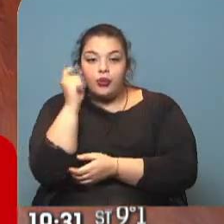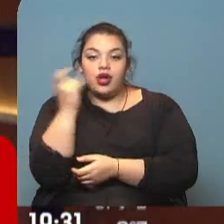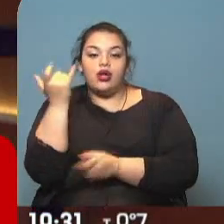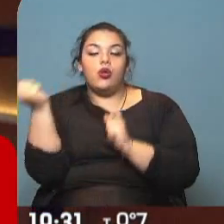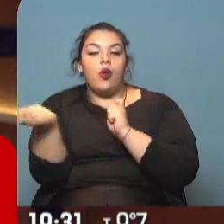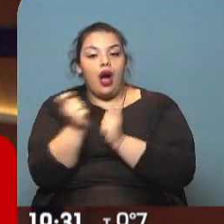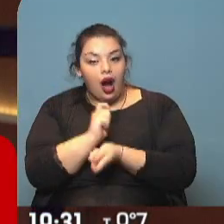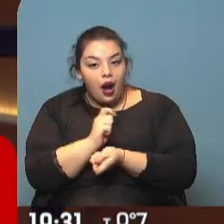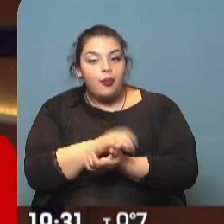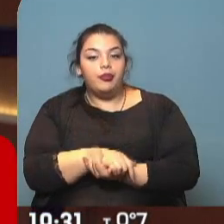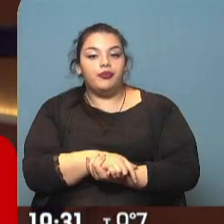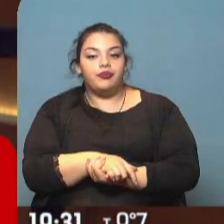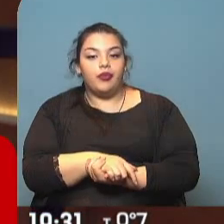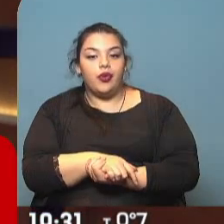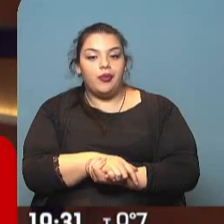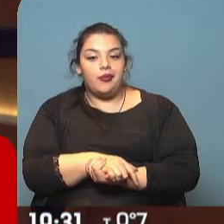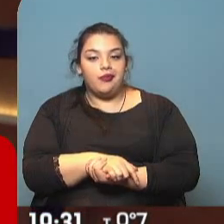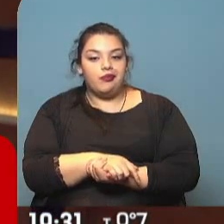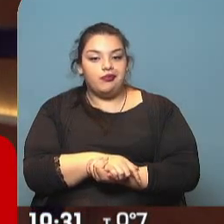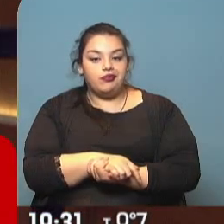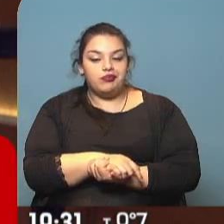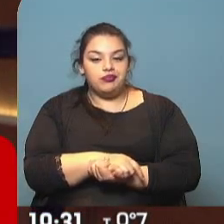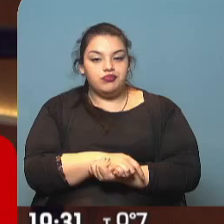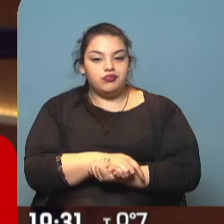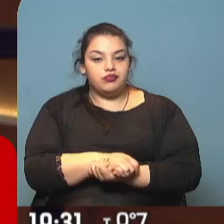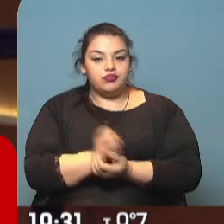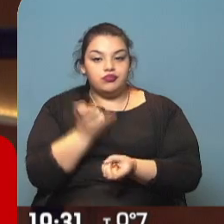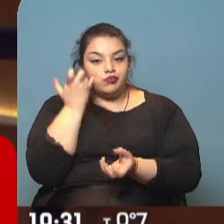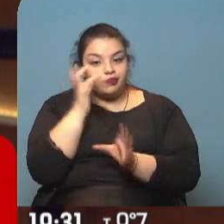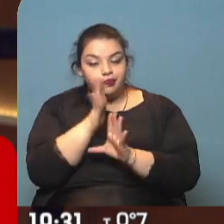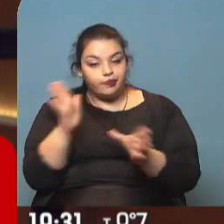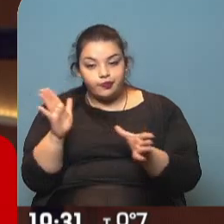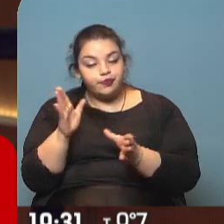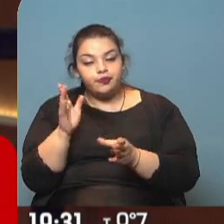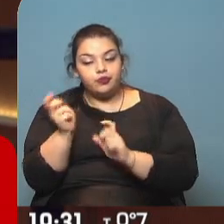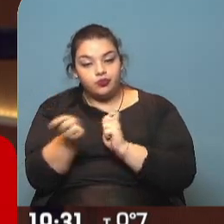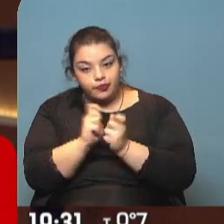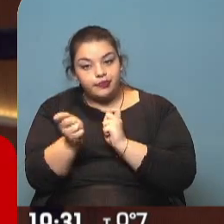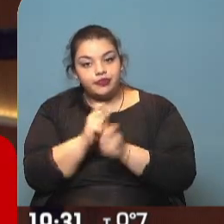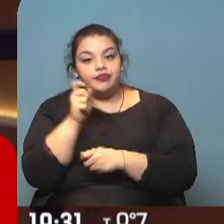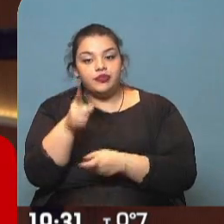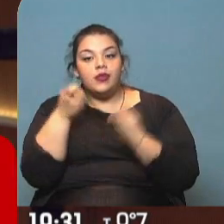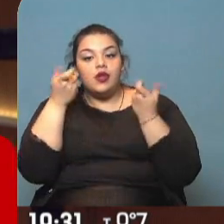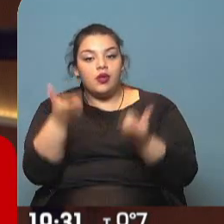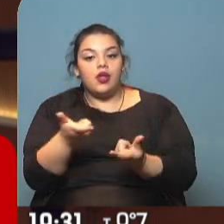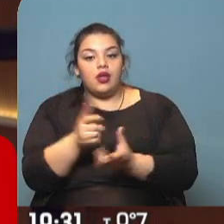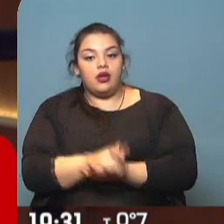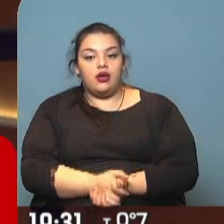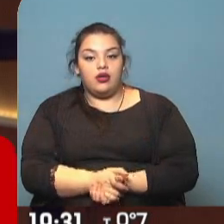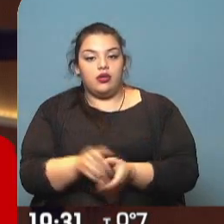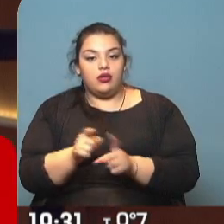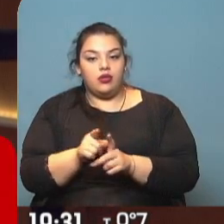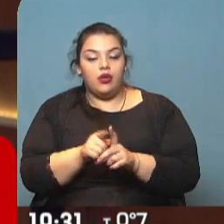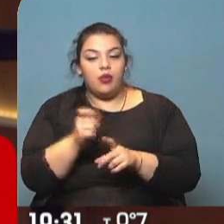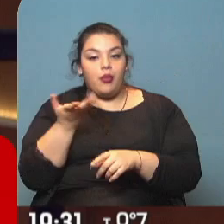alto, sin necesidad de esterilizar vía Lebacs porque se apagan los motores de la dominancia fiscal, eso va a permitir que la propia demanda de